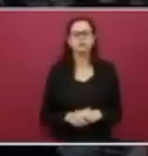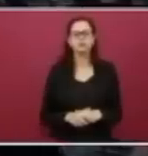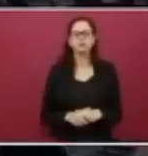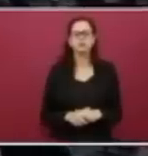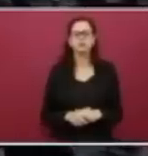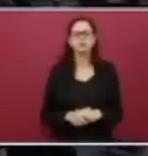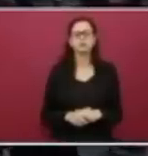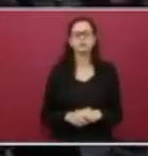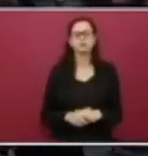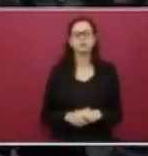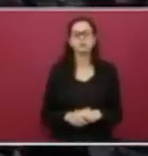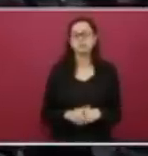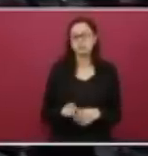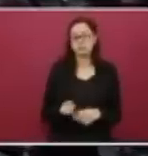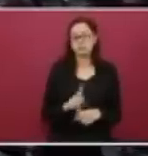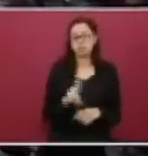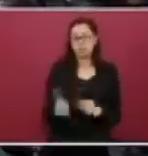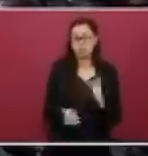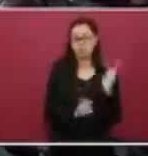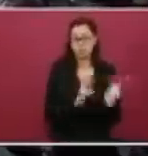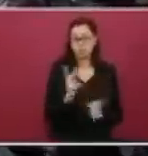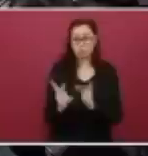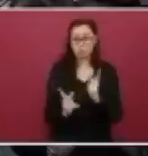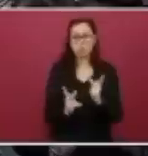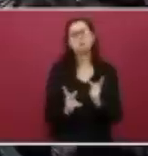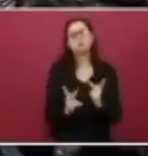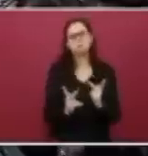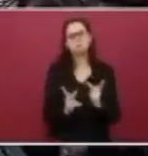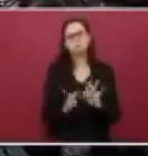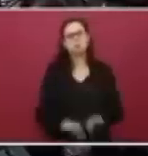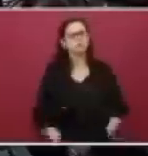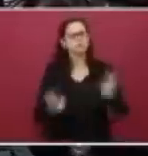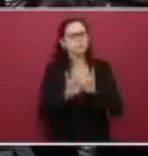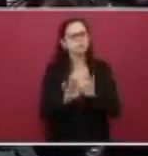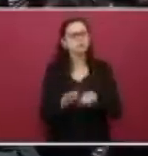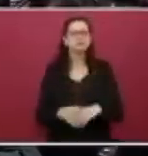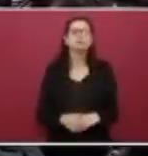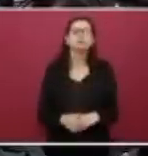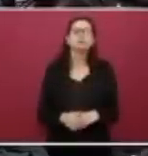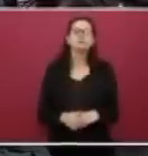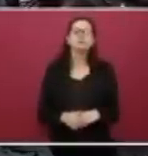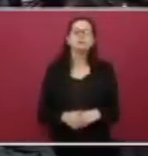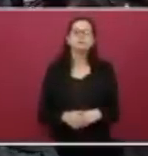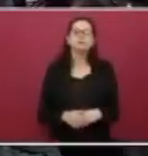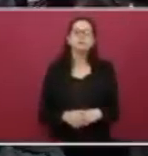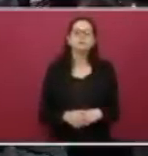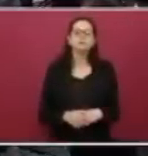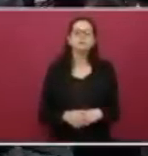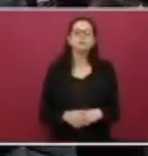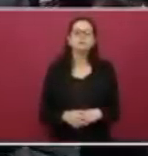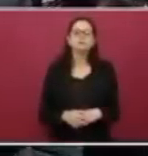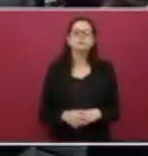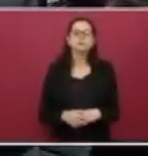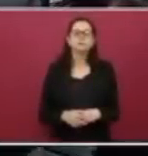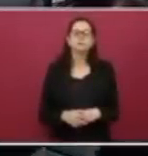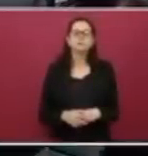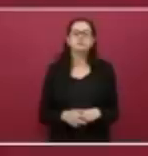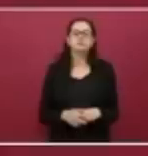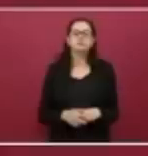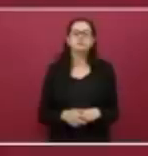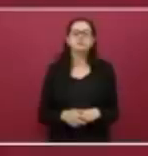lo que usted pregunta es muy pertinente precisamente lo que